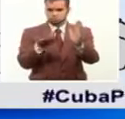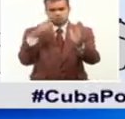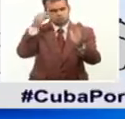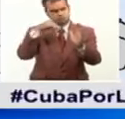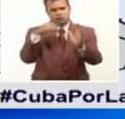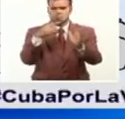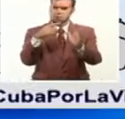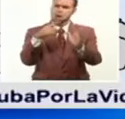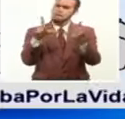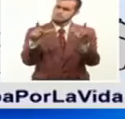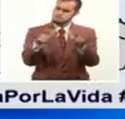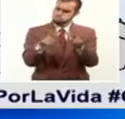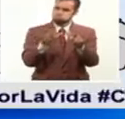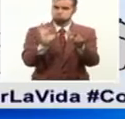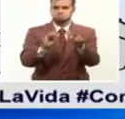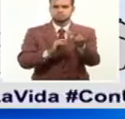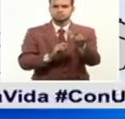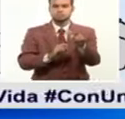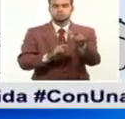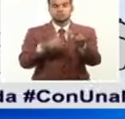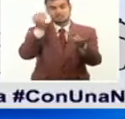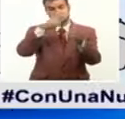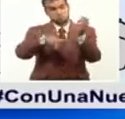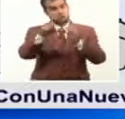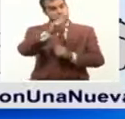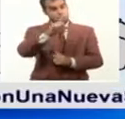todas formas, ayer Camagüey con 66,